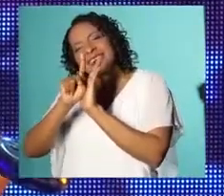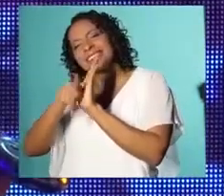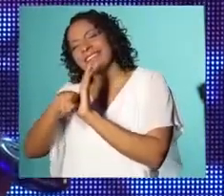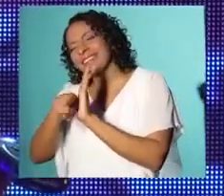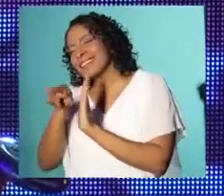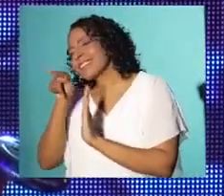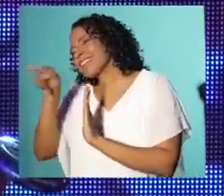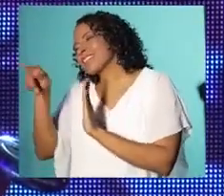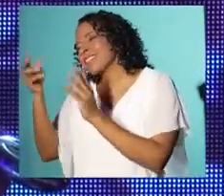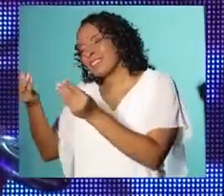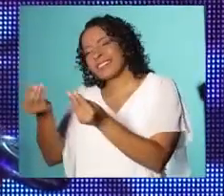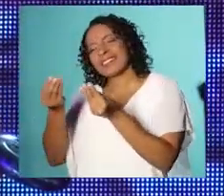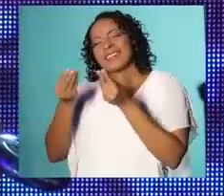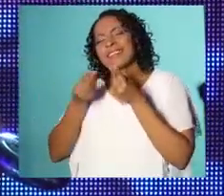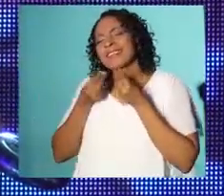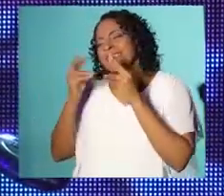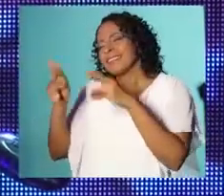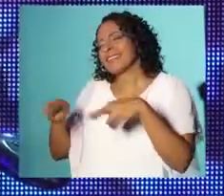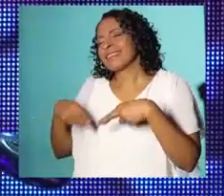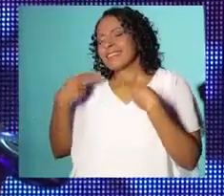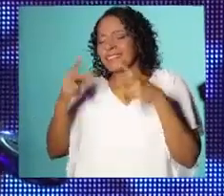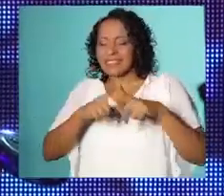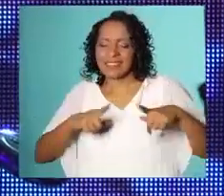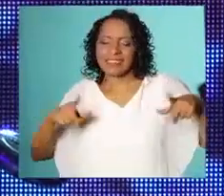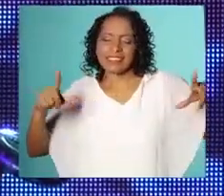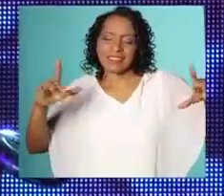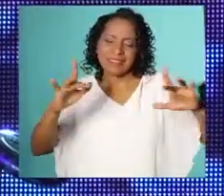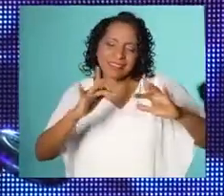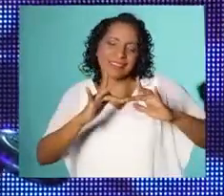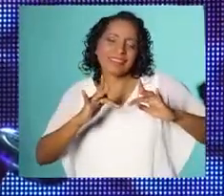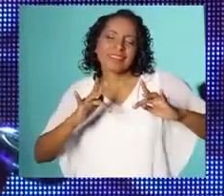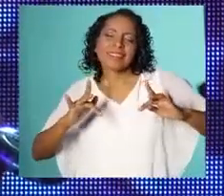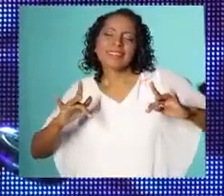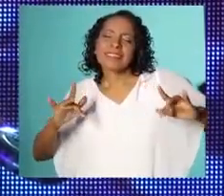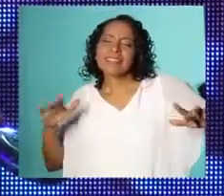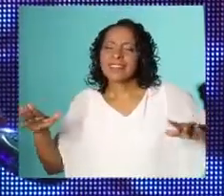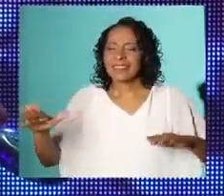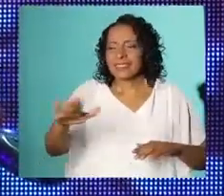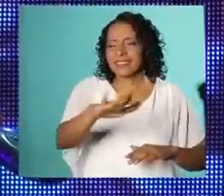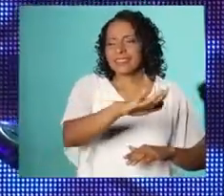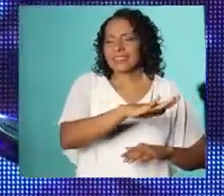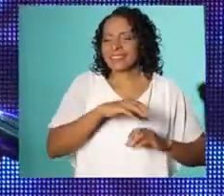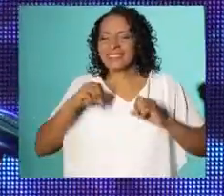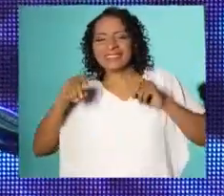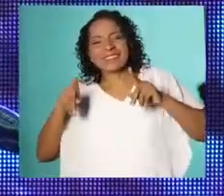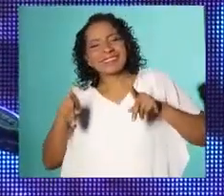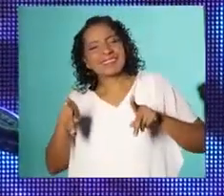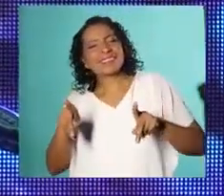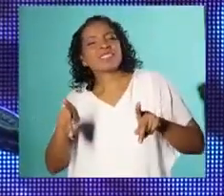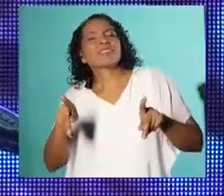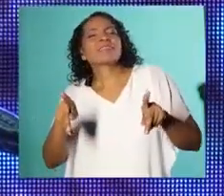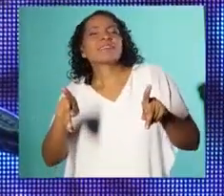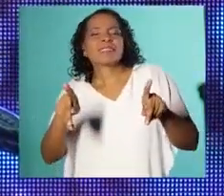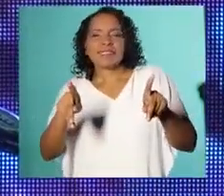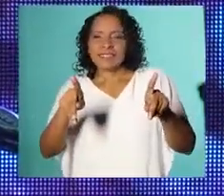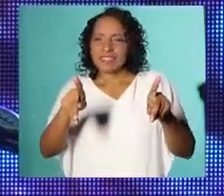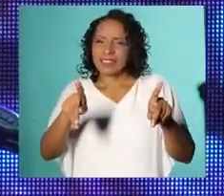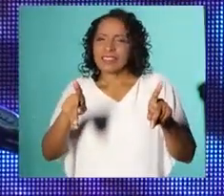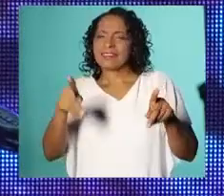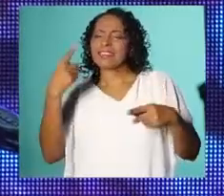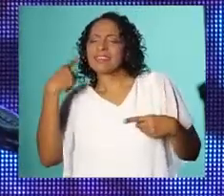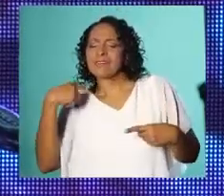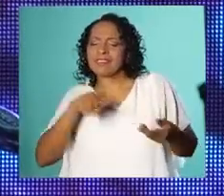un oasis en un desierto, es una oportunidad para morirme un